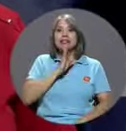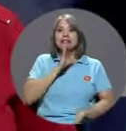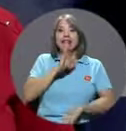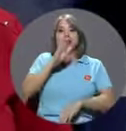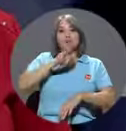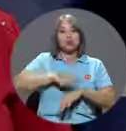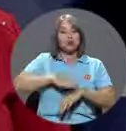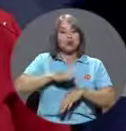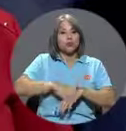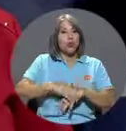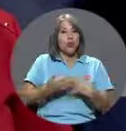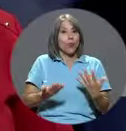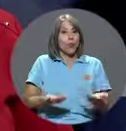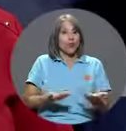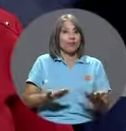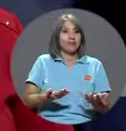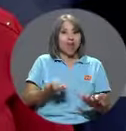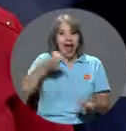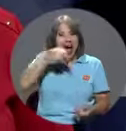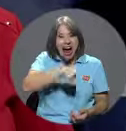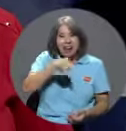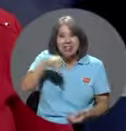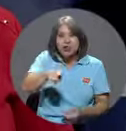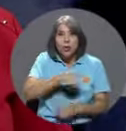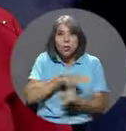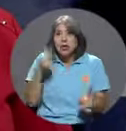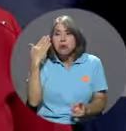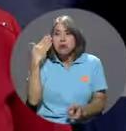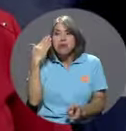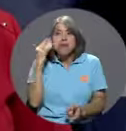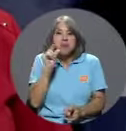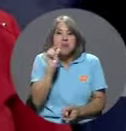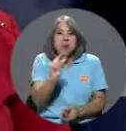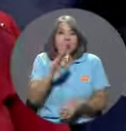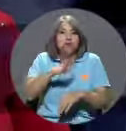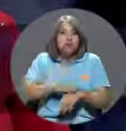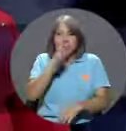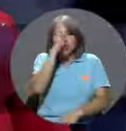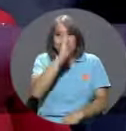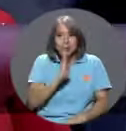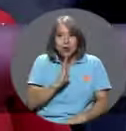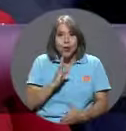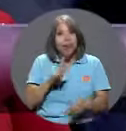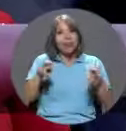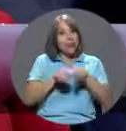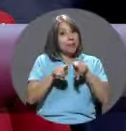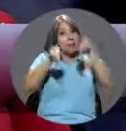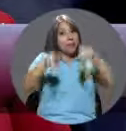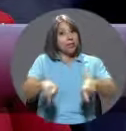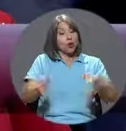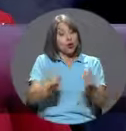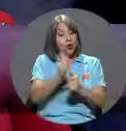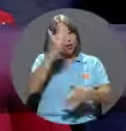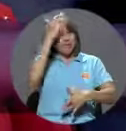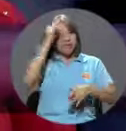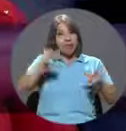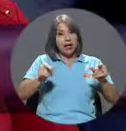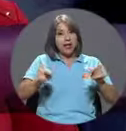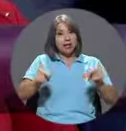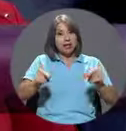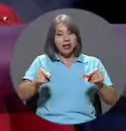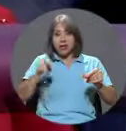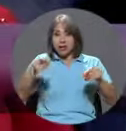habla de la depresión, pero muy poco se sabe del trastorno bipolar, de las personas que son diagnosticadas con cáncer, que también tienen un alto número de o